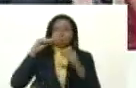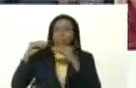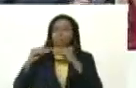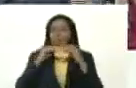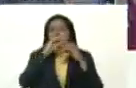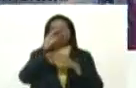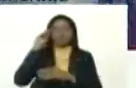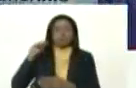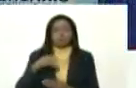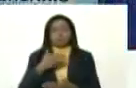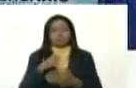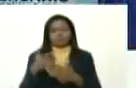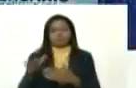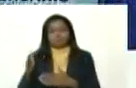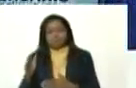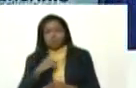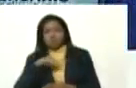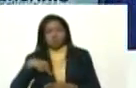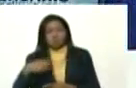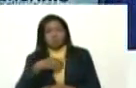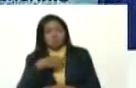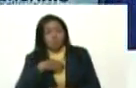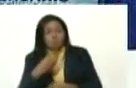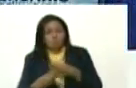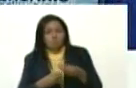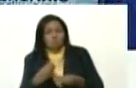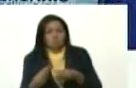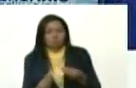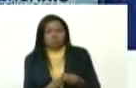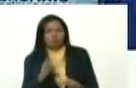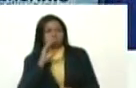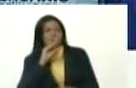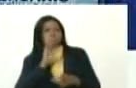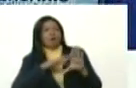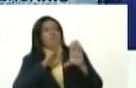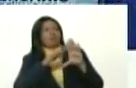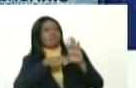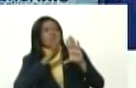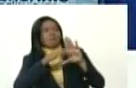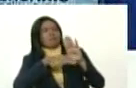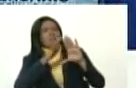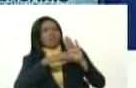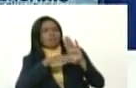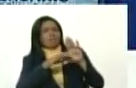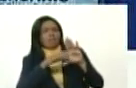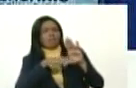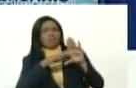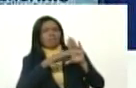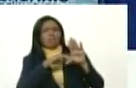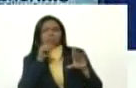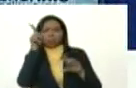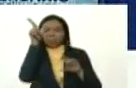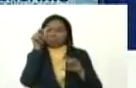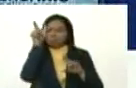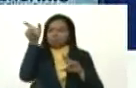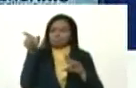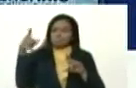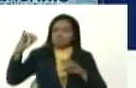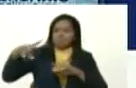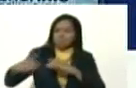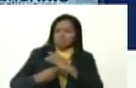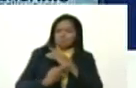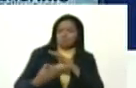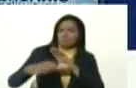bla. Nosotros no podemos anteponer un bla, bla, bla, bla, bla, bla, bla, bla, bla, bla, bla, ante el bla, bla, bla del títere y